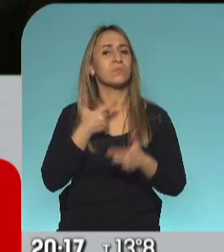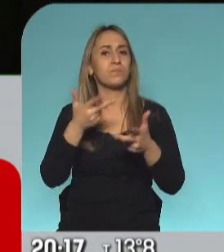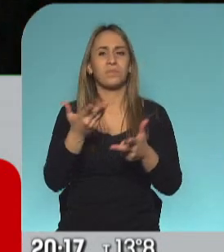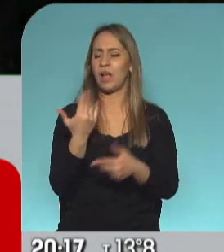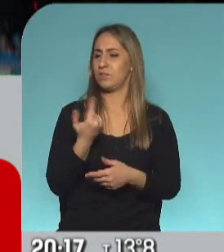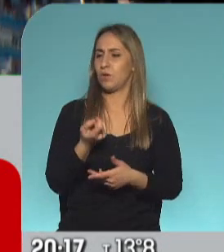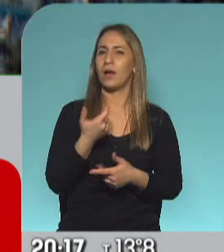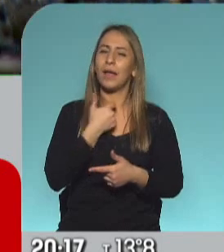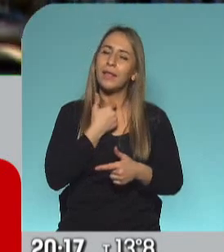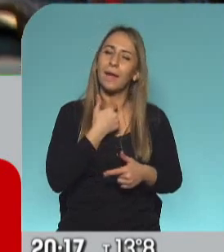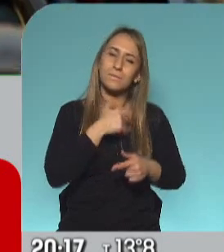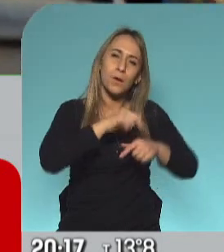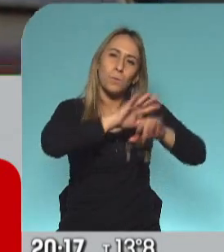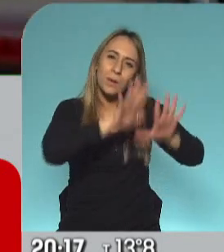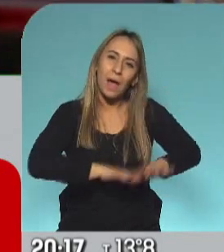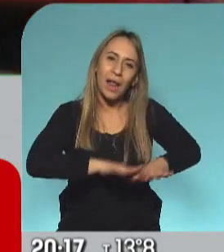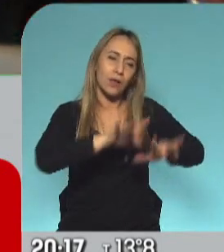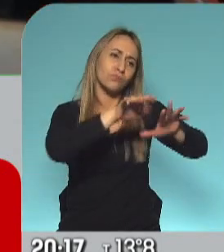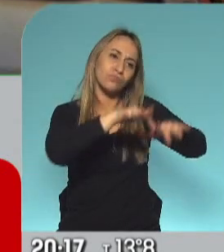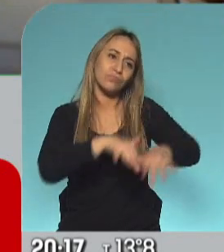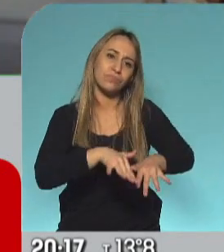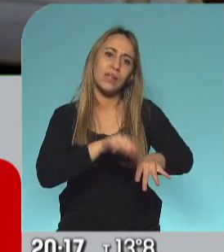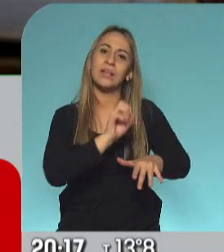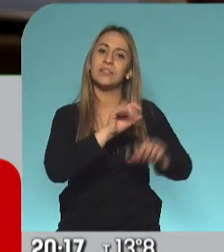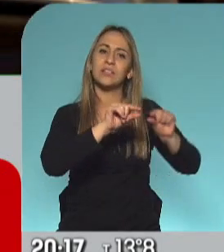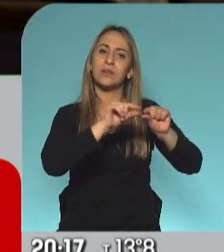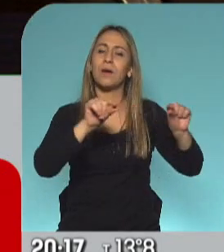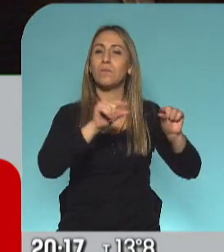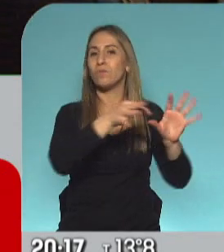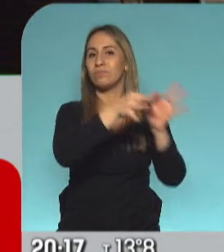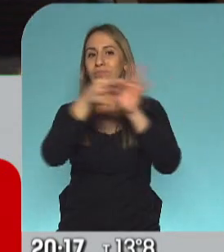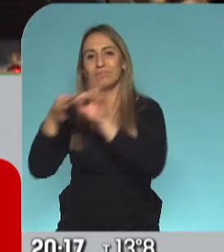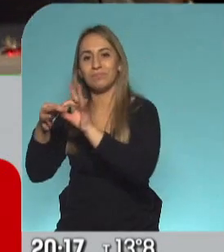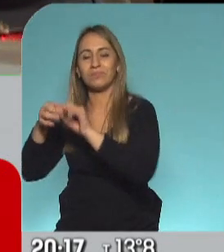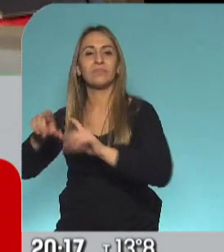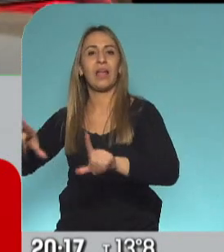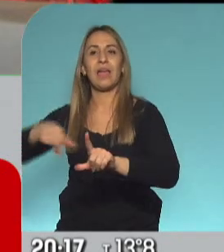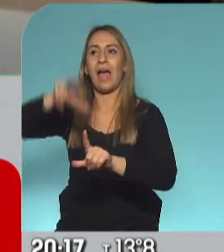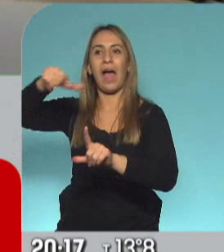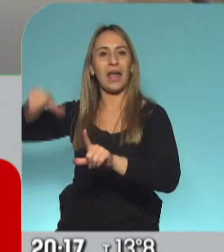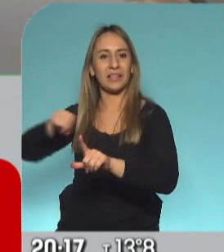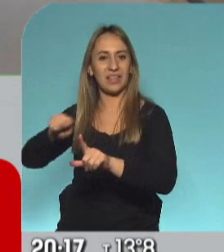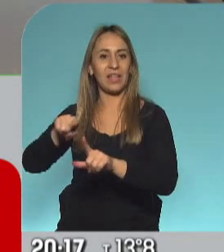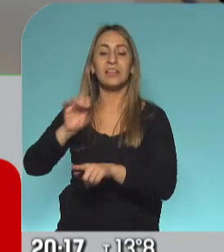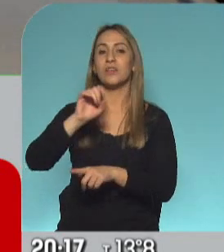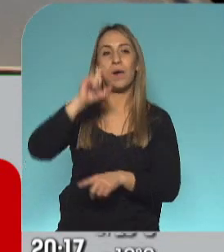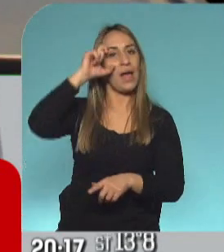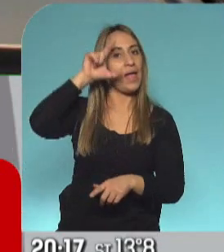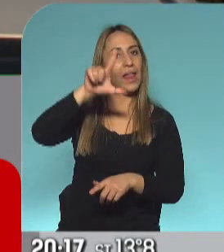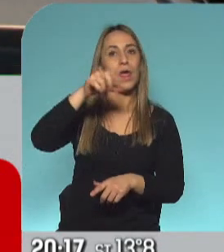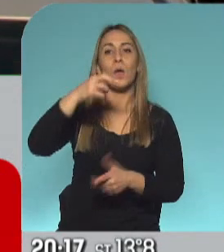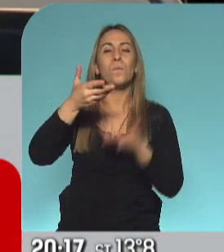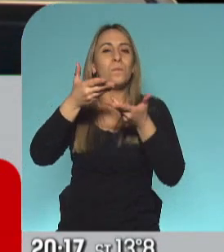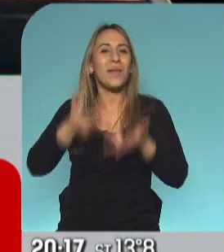quería hacer un artículo que se llama referente a una obra de arte que hizo una de mis hijas, se llama El peso de las